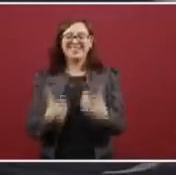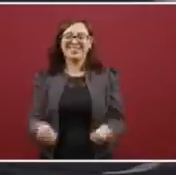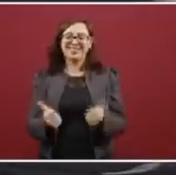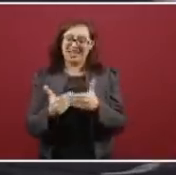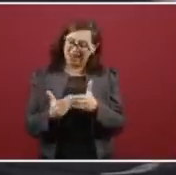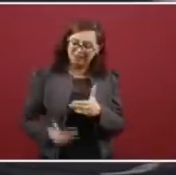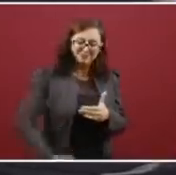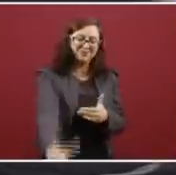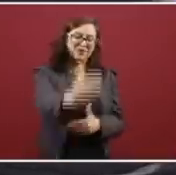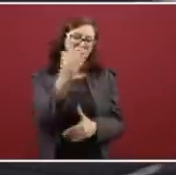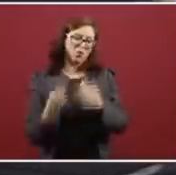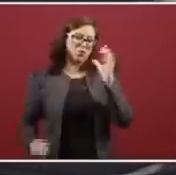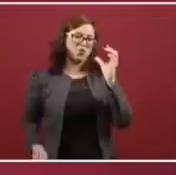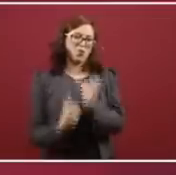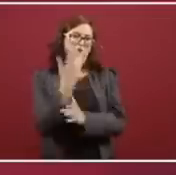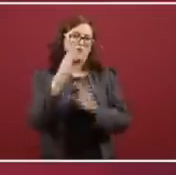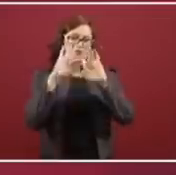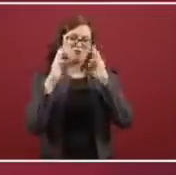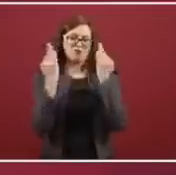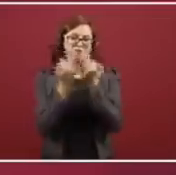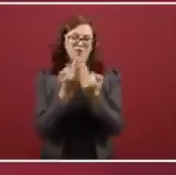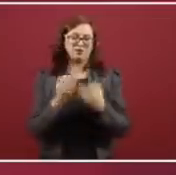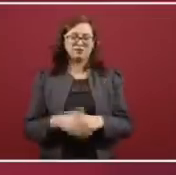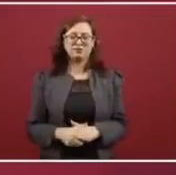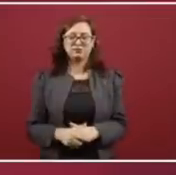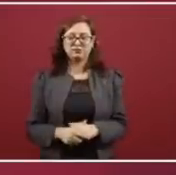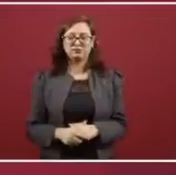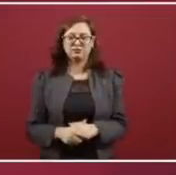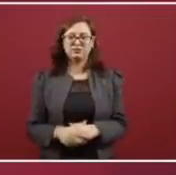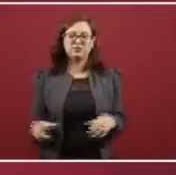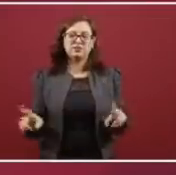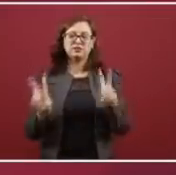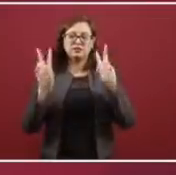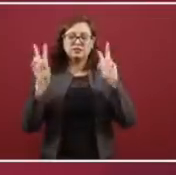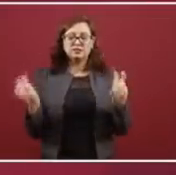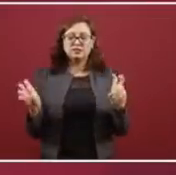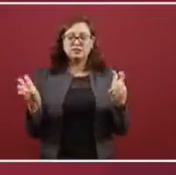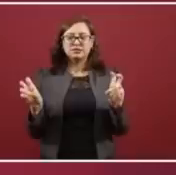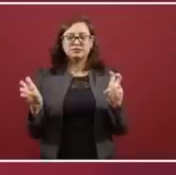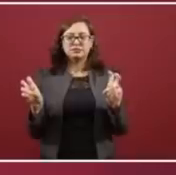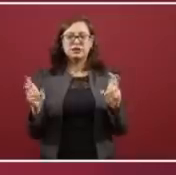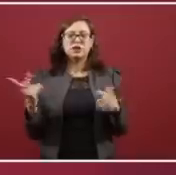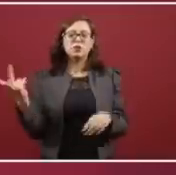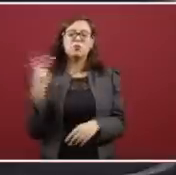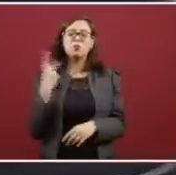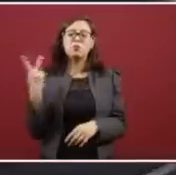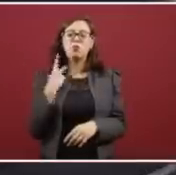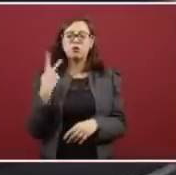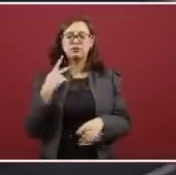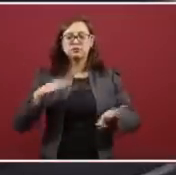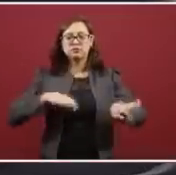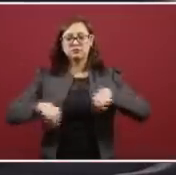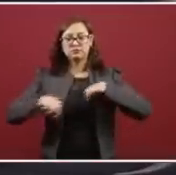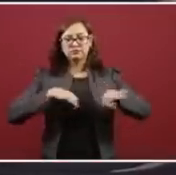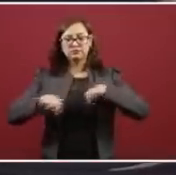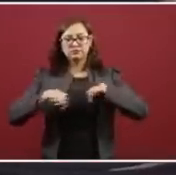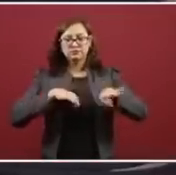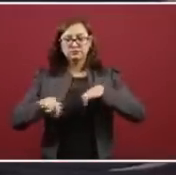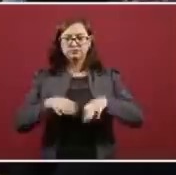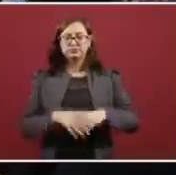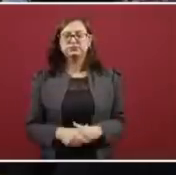entrando a una etapa nueva en materia de política laboral